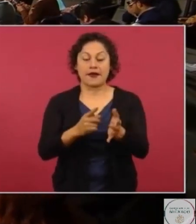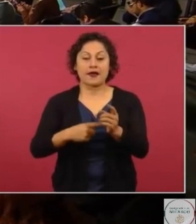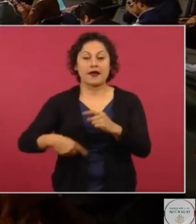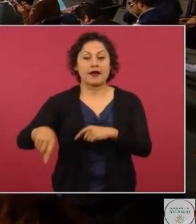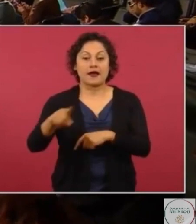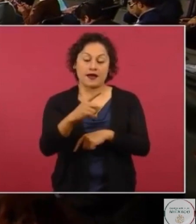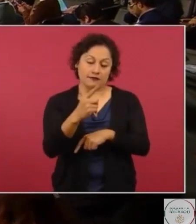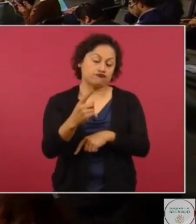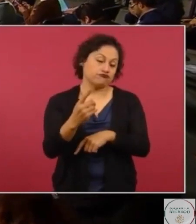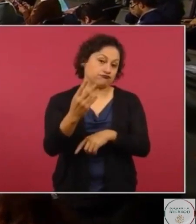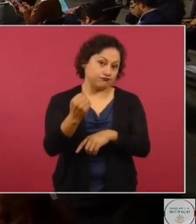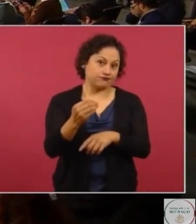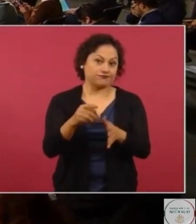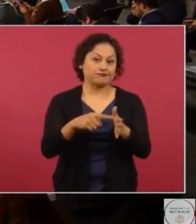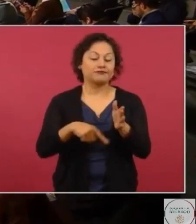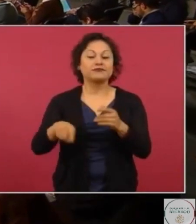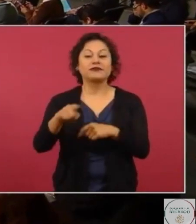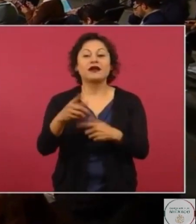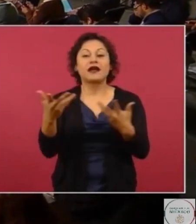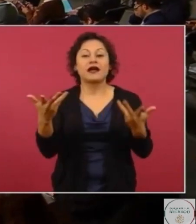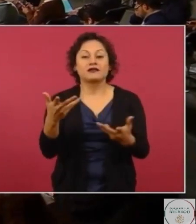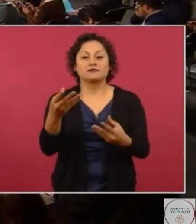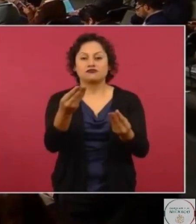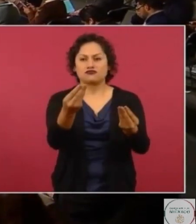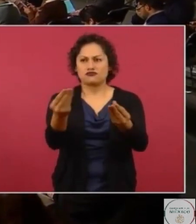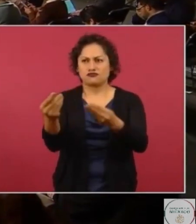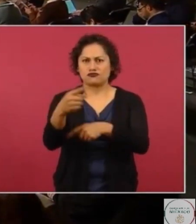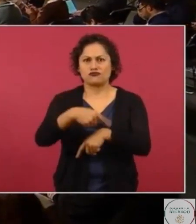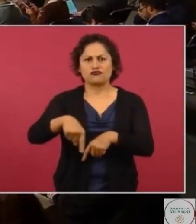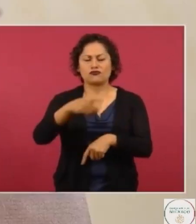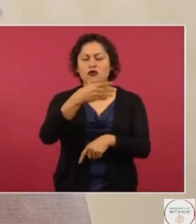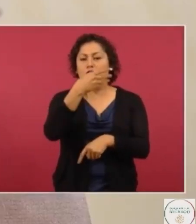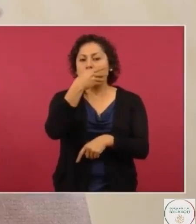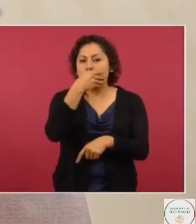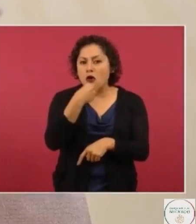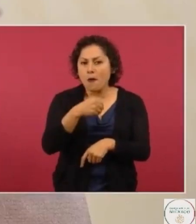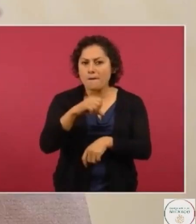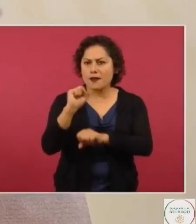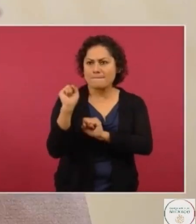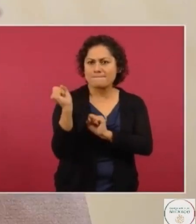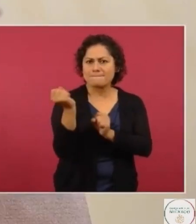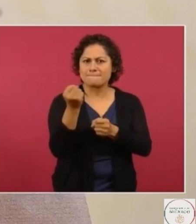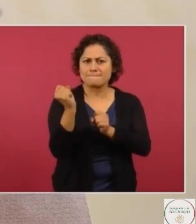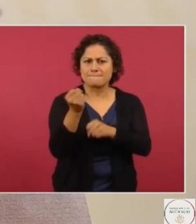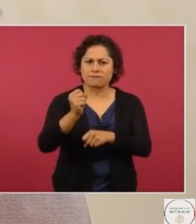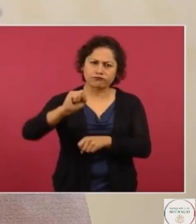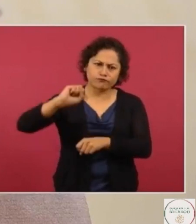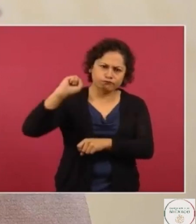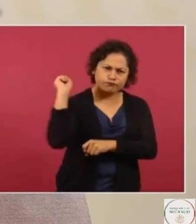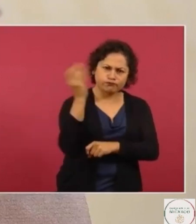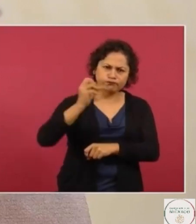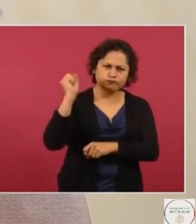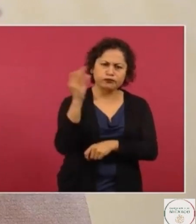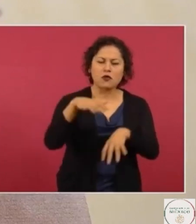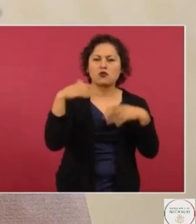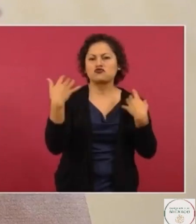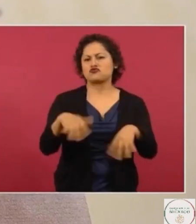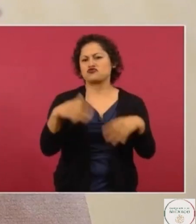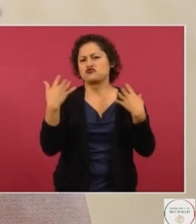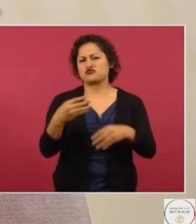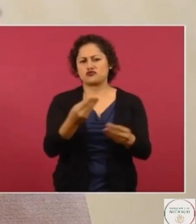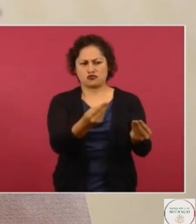muy buenos peloteros mexicanos, también hijos de